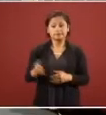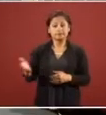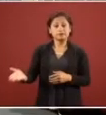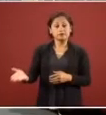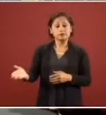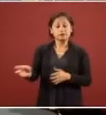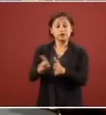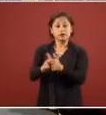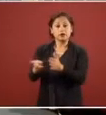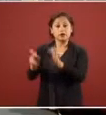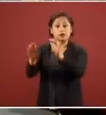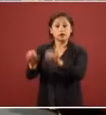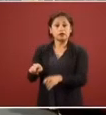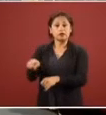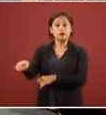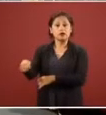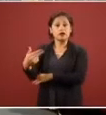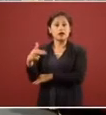Hans.